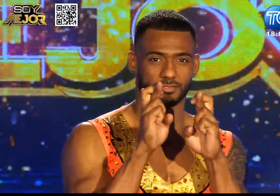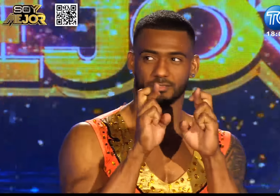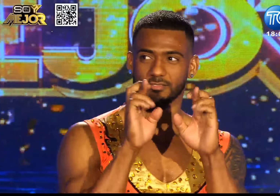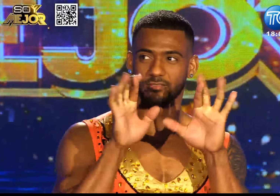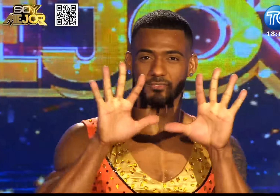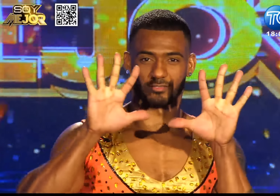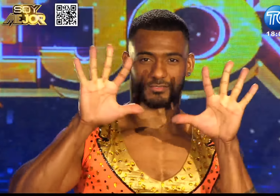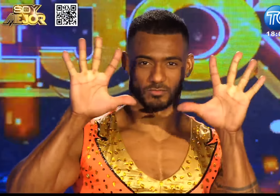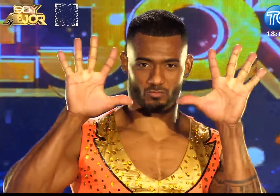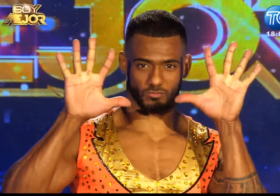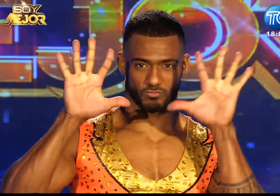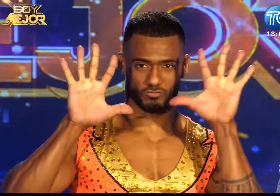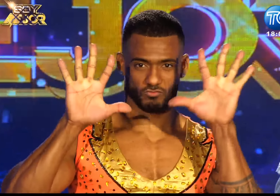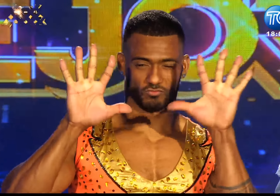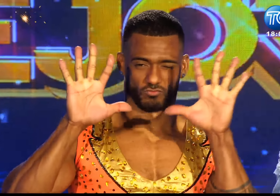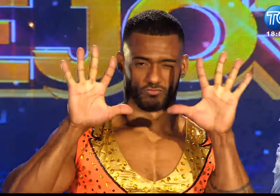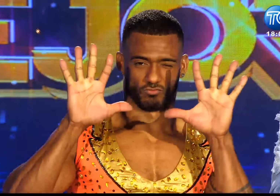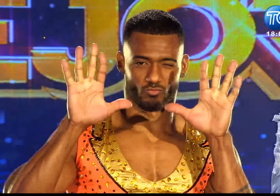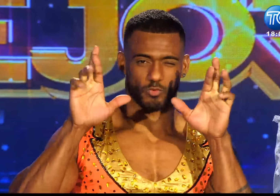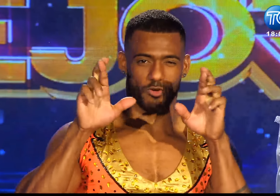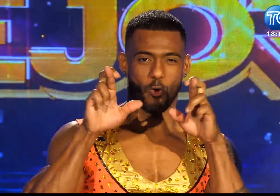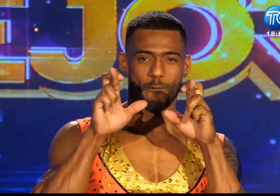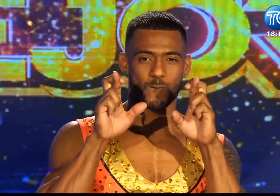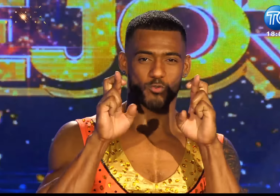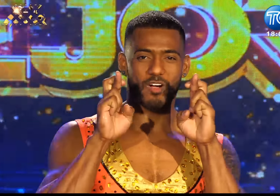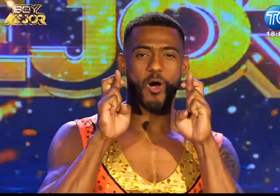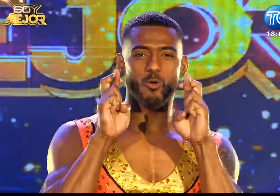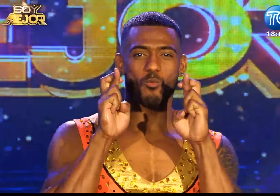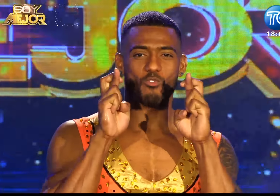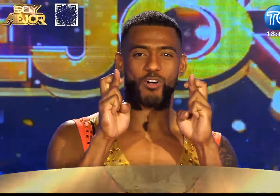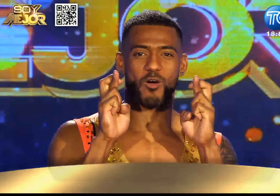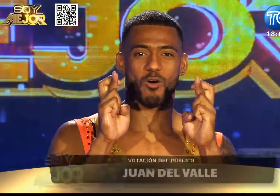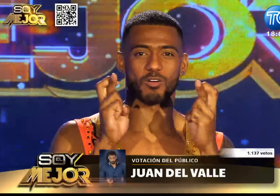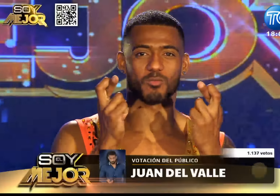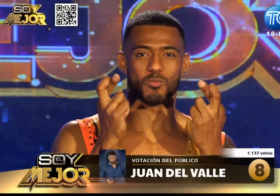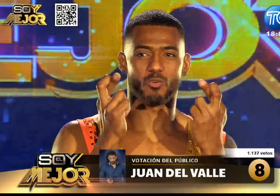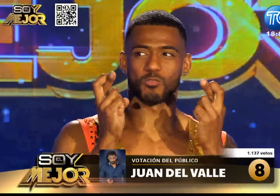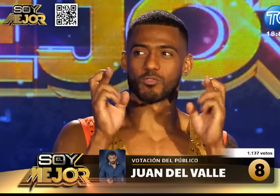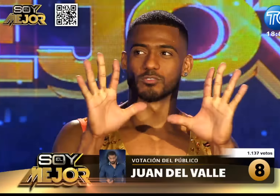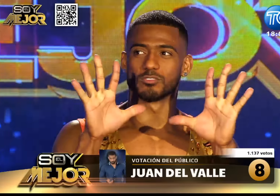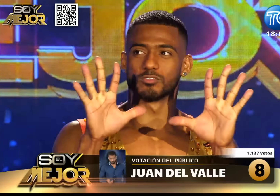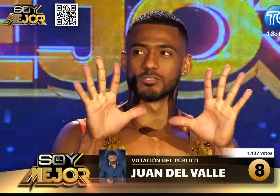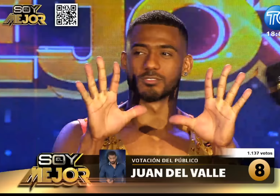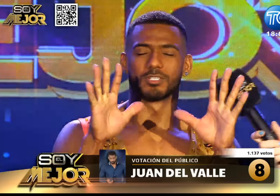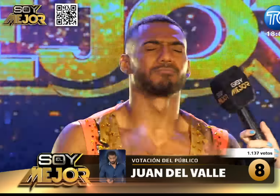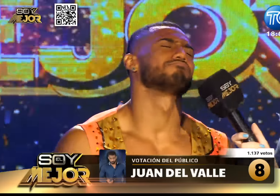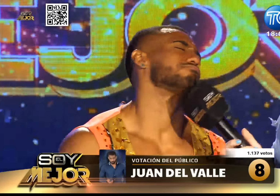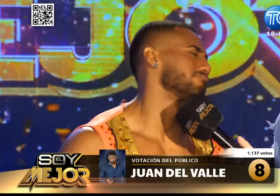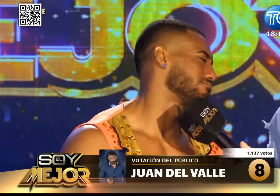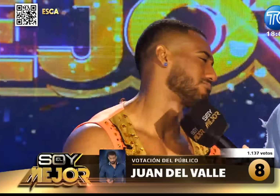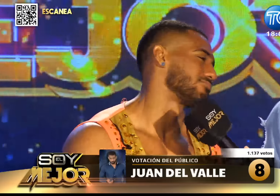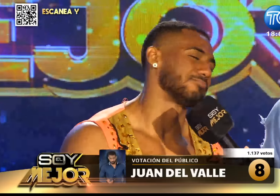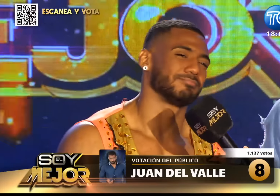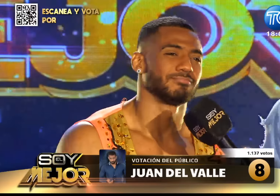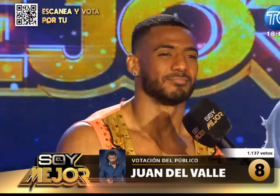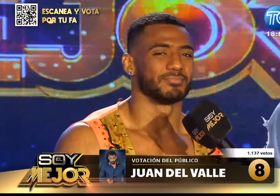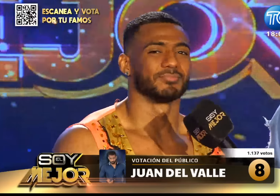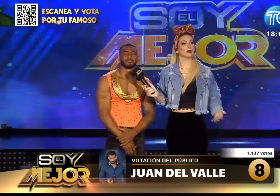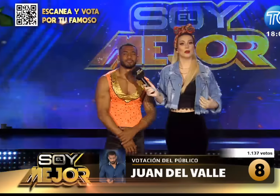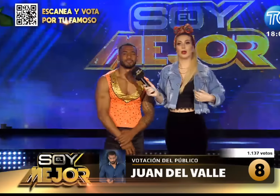También escaneando el código QR que aparece en pantalla. El público dijo que tenías un...